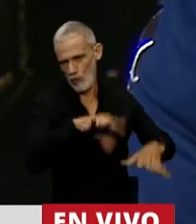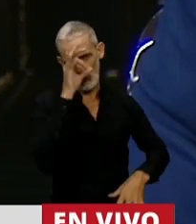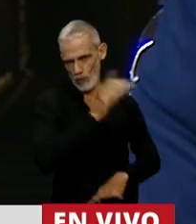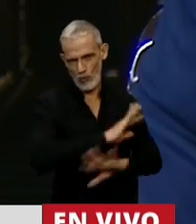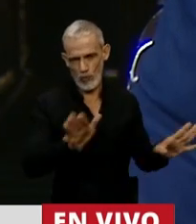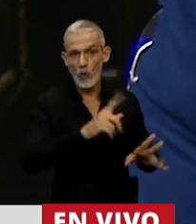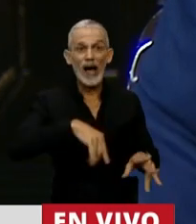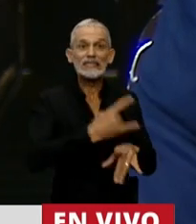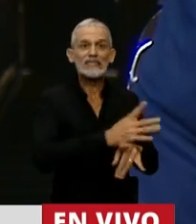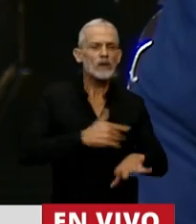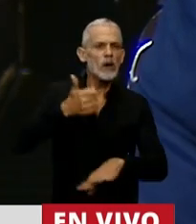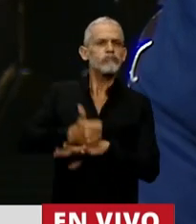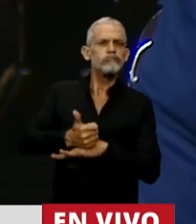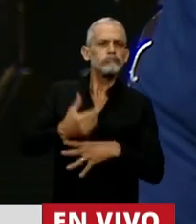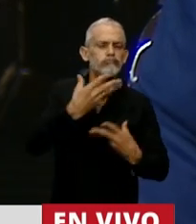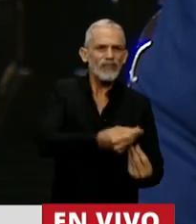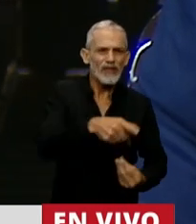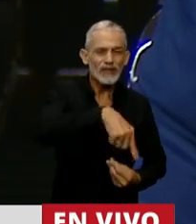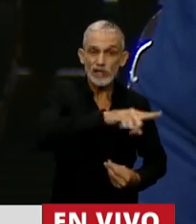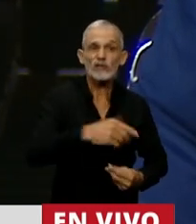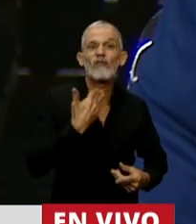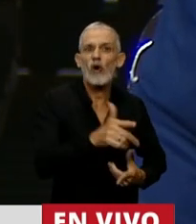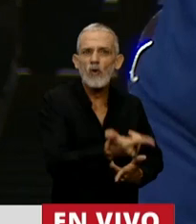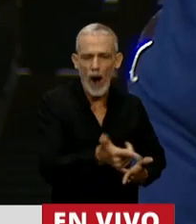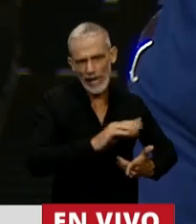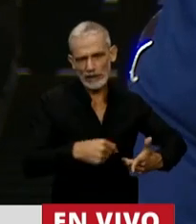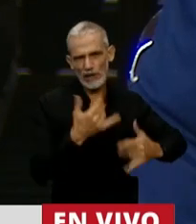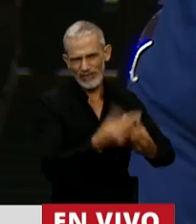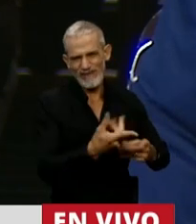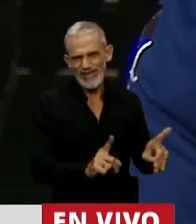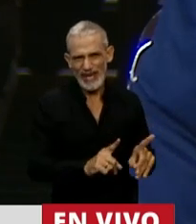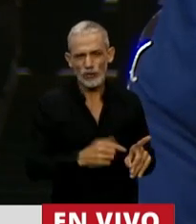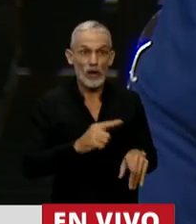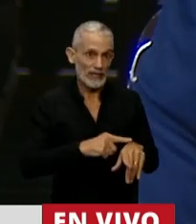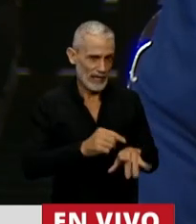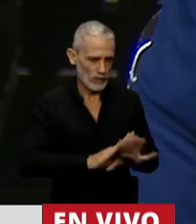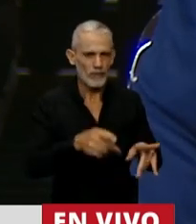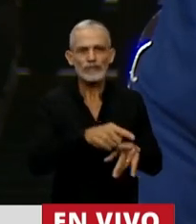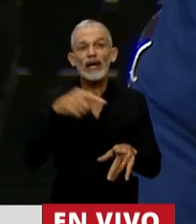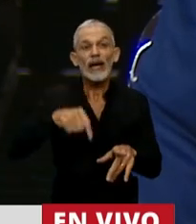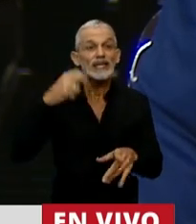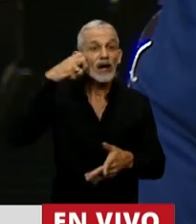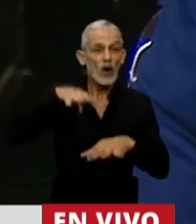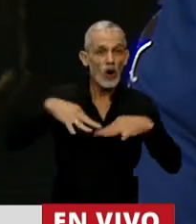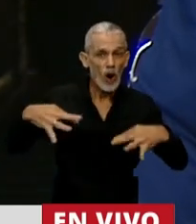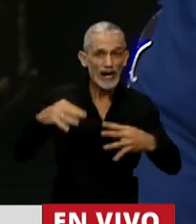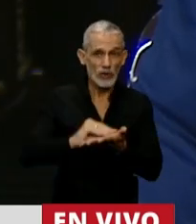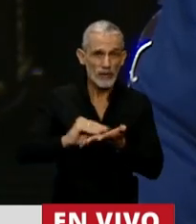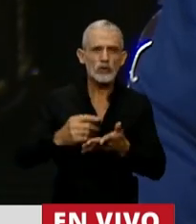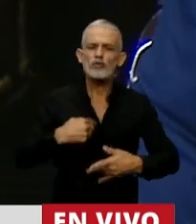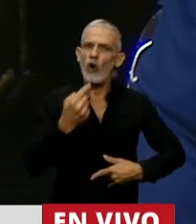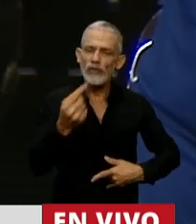siempre seremos voz de lo que no tienen voz. Diputada, y esa es la voz que hoy pongo en este Congreso y